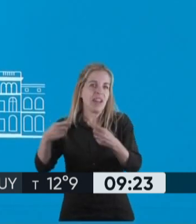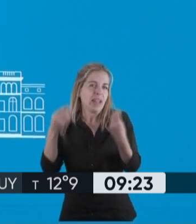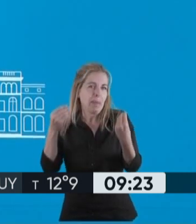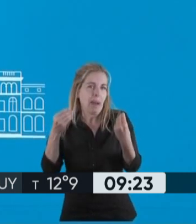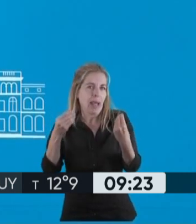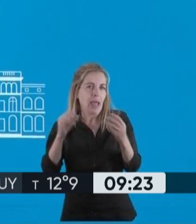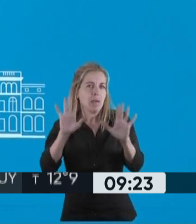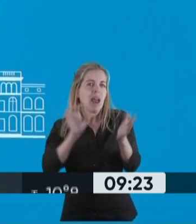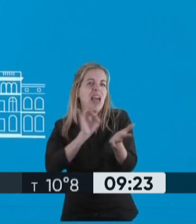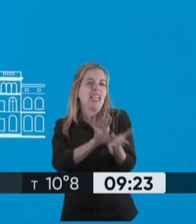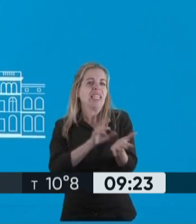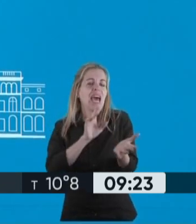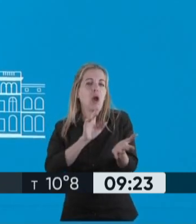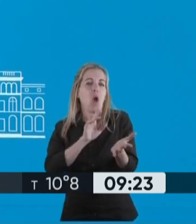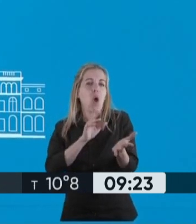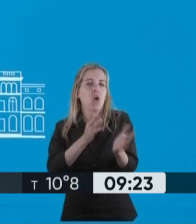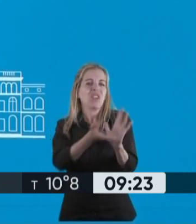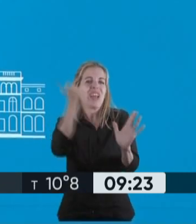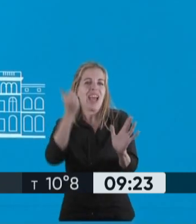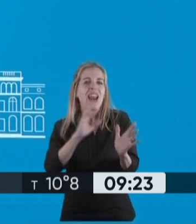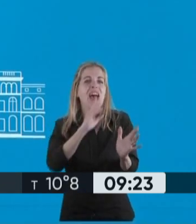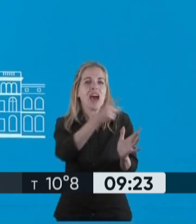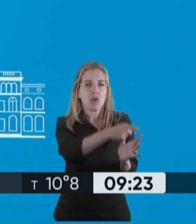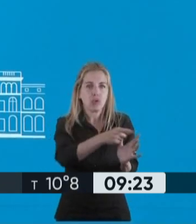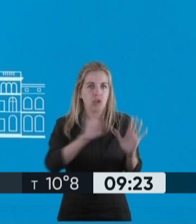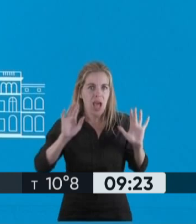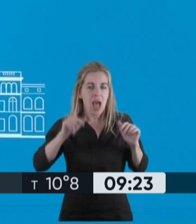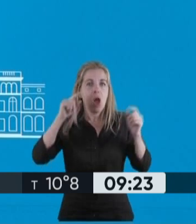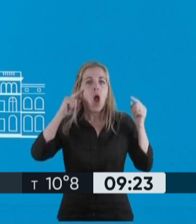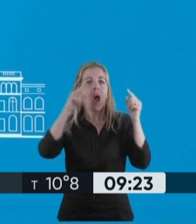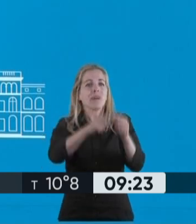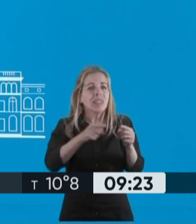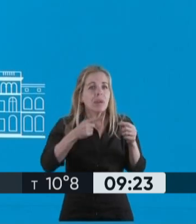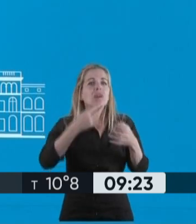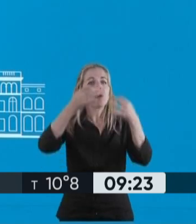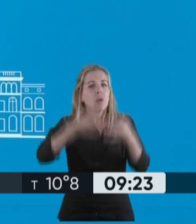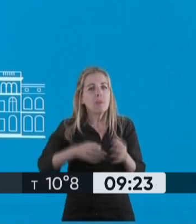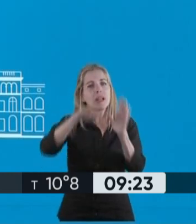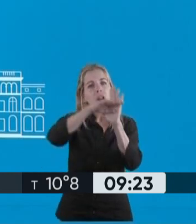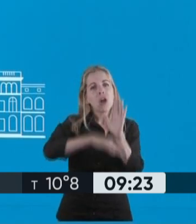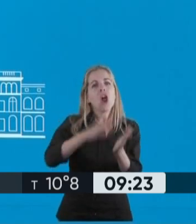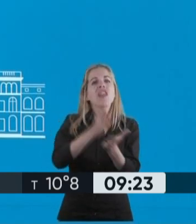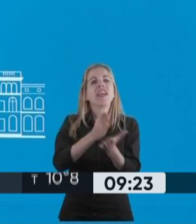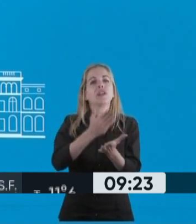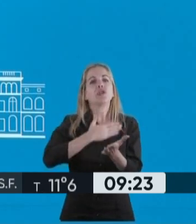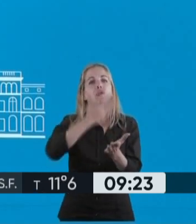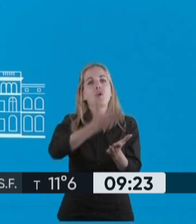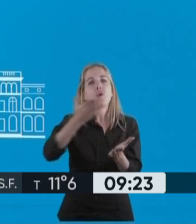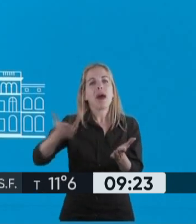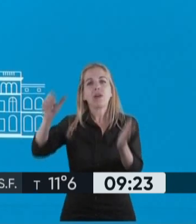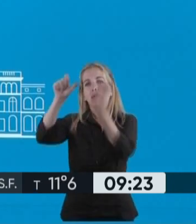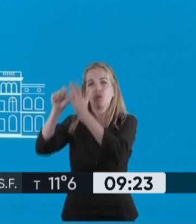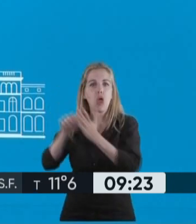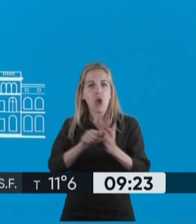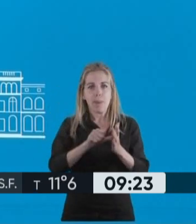para el único fin que tenemos en nuestra política exterior, es que se cumplan la vigencia de los derechos humanos en todos los países del mundo y en todas las situaciones